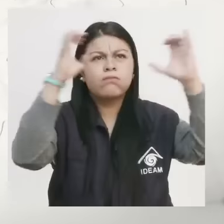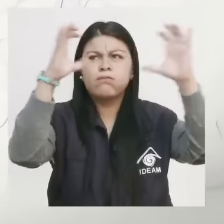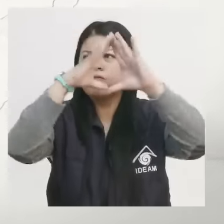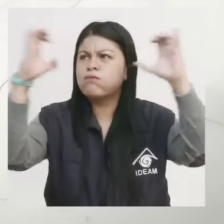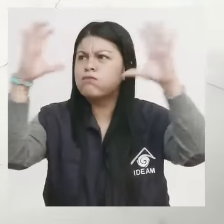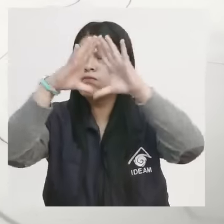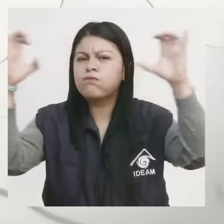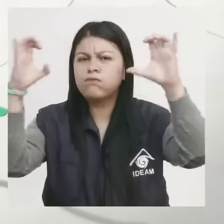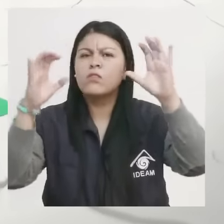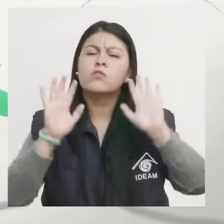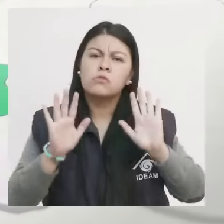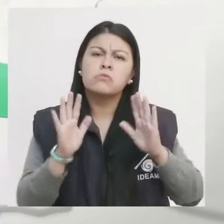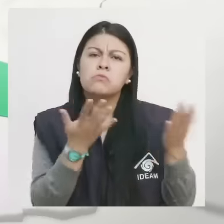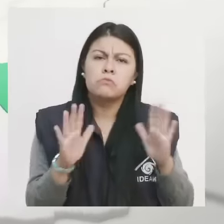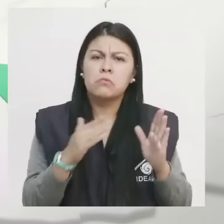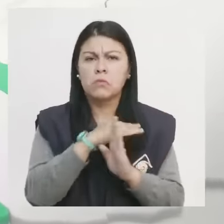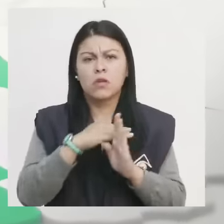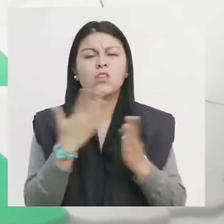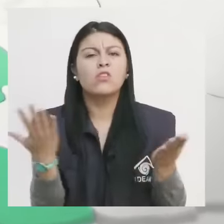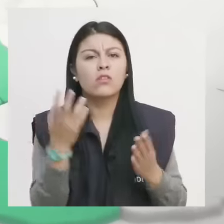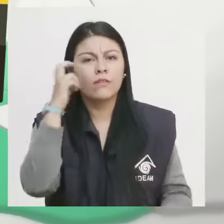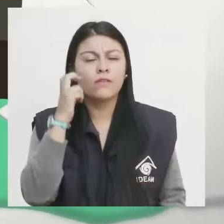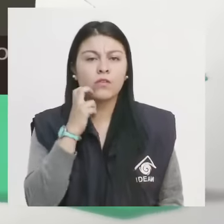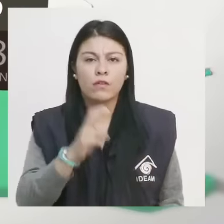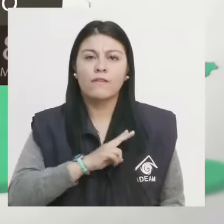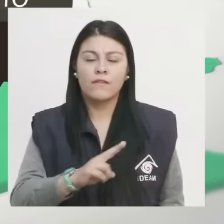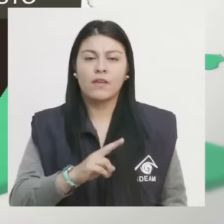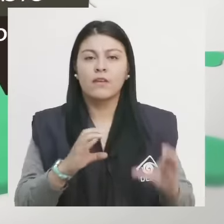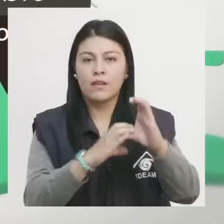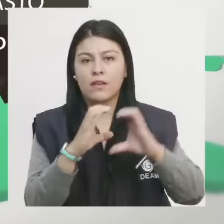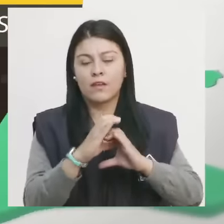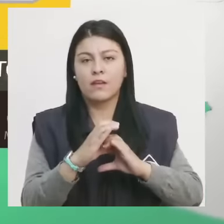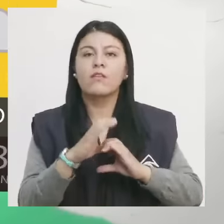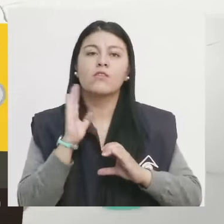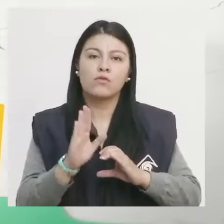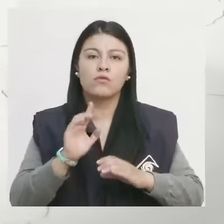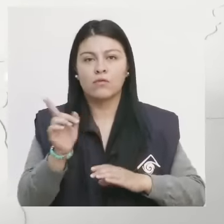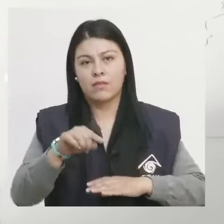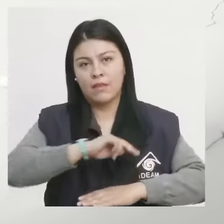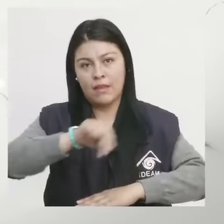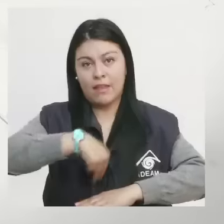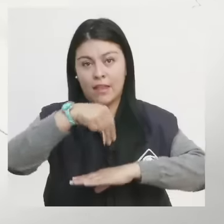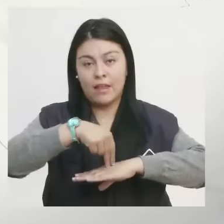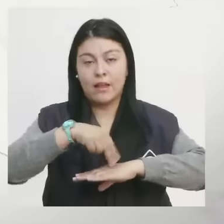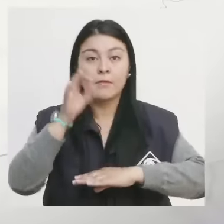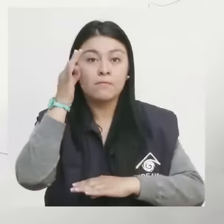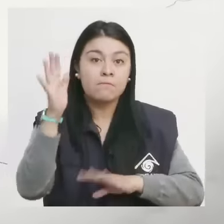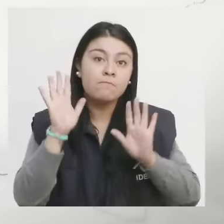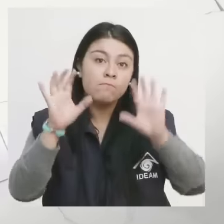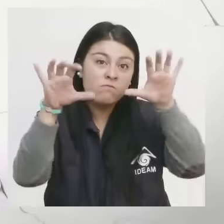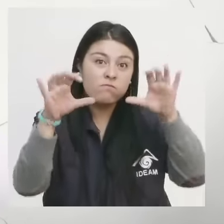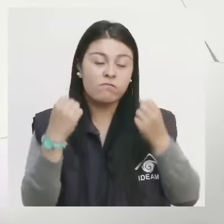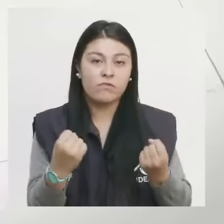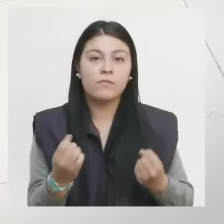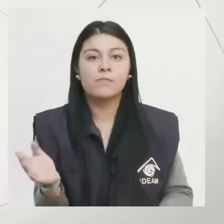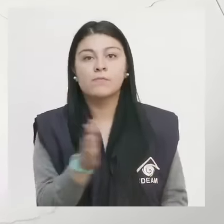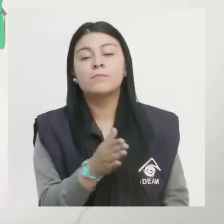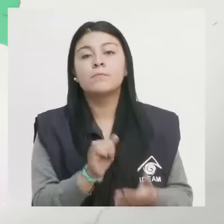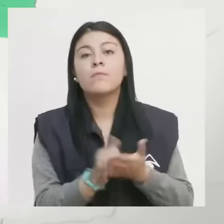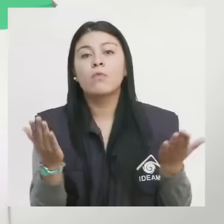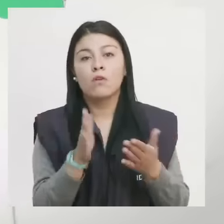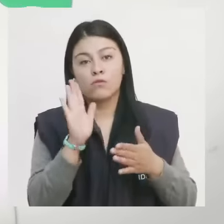ligeras y moderadas en Chocó, Valle del Cauca, Cauca y Nariño. Inclusive no se descarta actividad eléctrica. Sobre la región